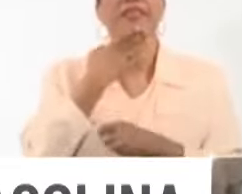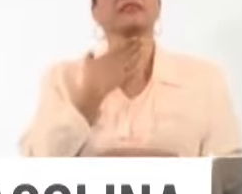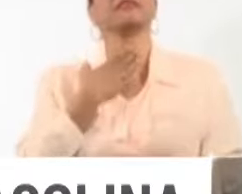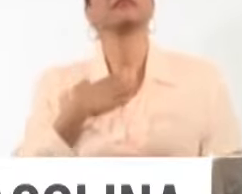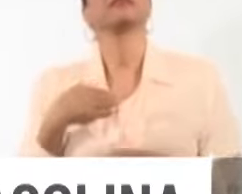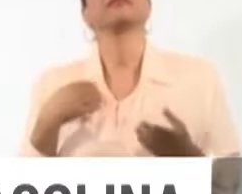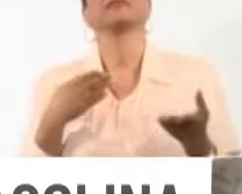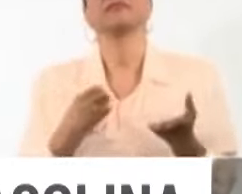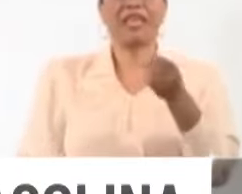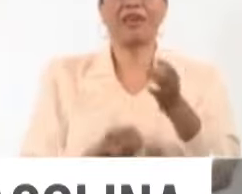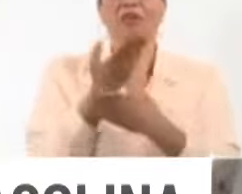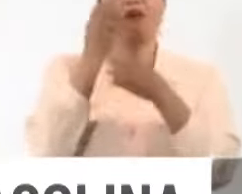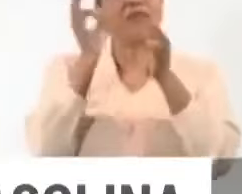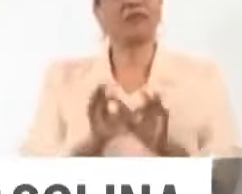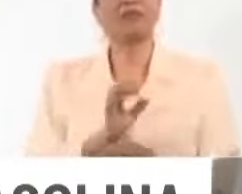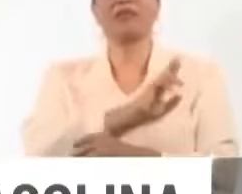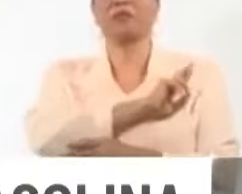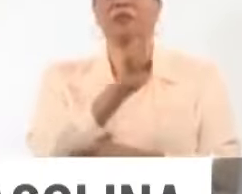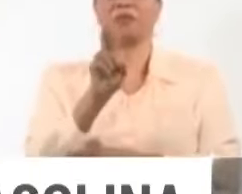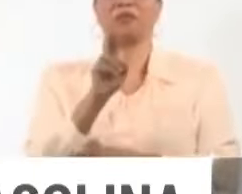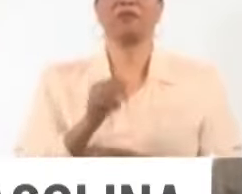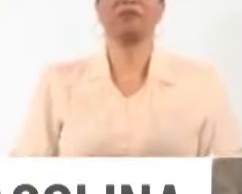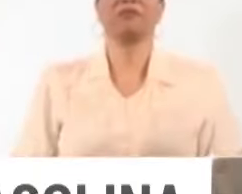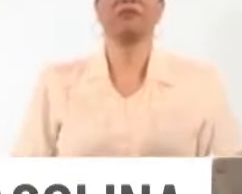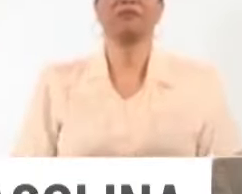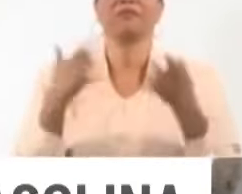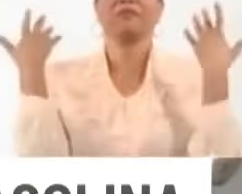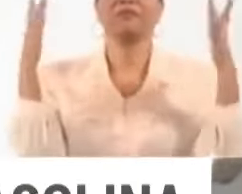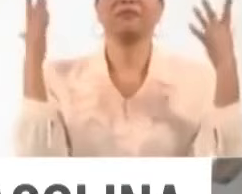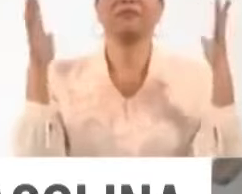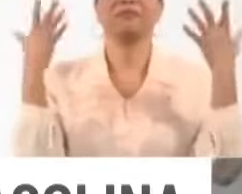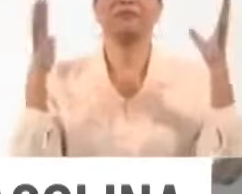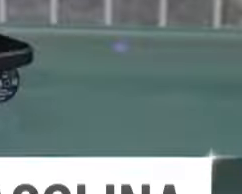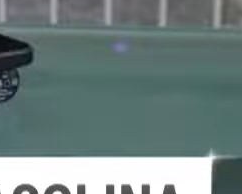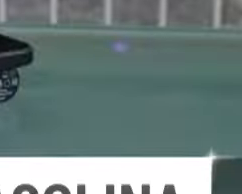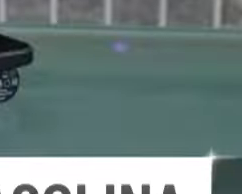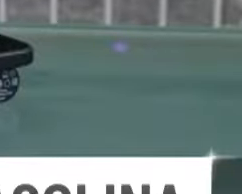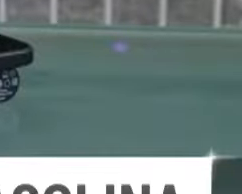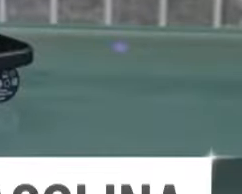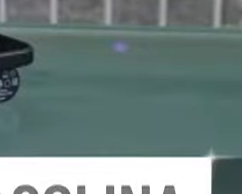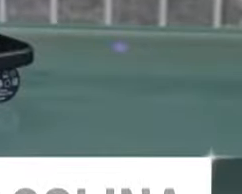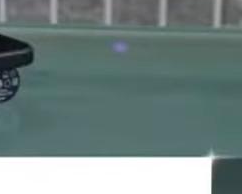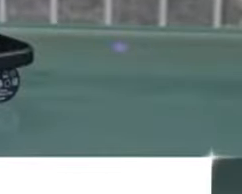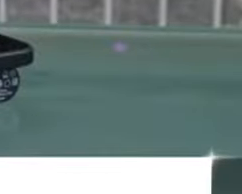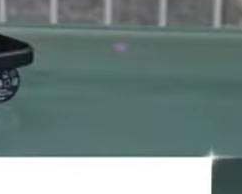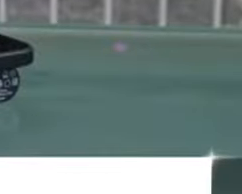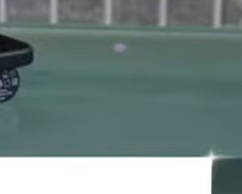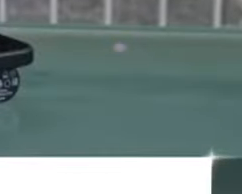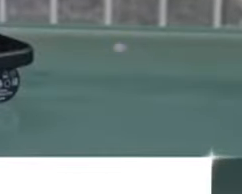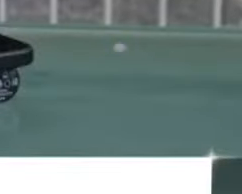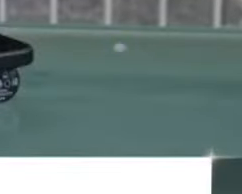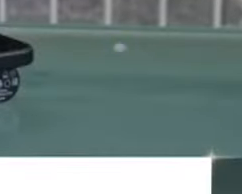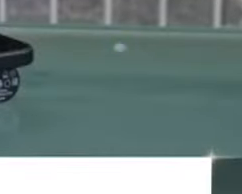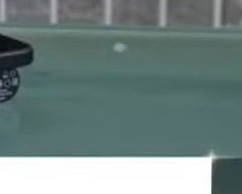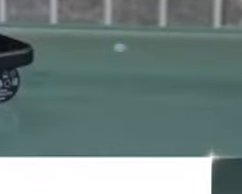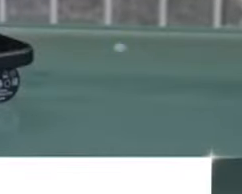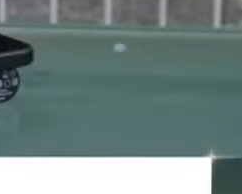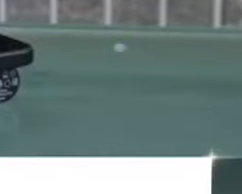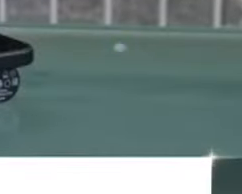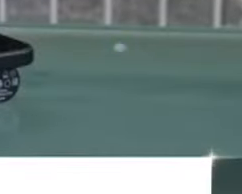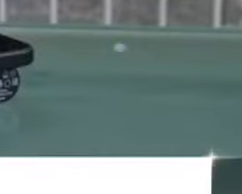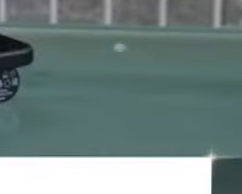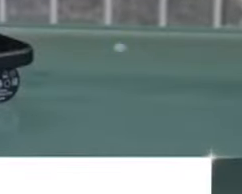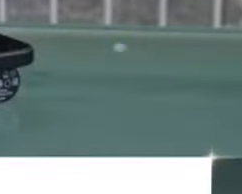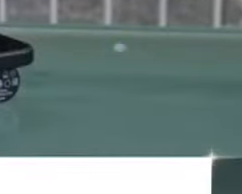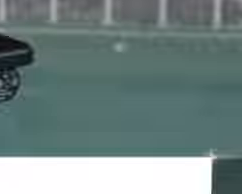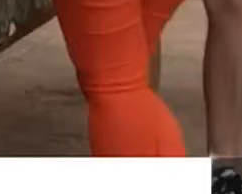se trata de un paquete de medidas neoliberales. Todo eso se refleja en el precio final del producto que va a vender el empresario. O sea que eso